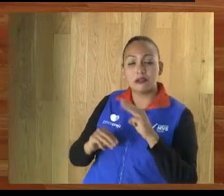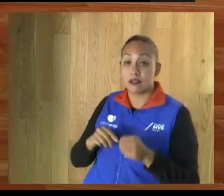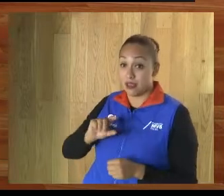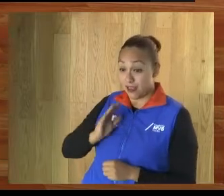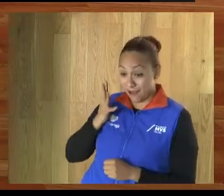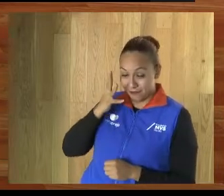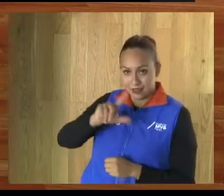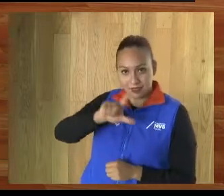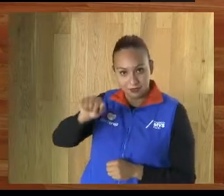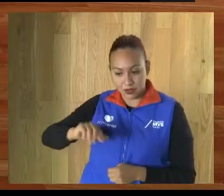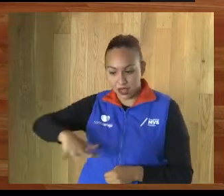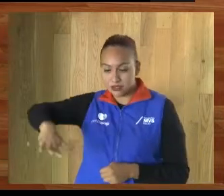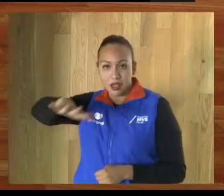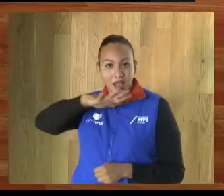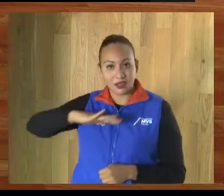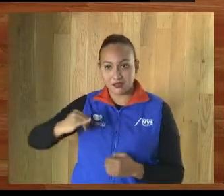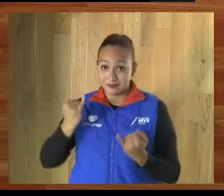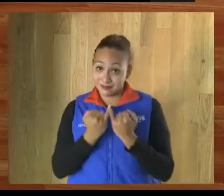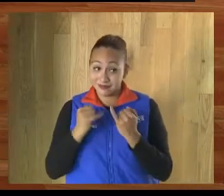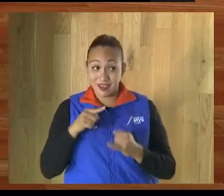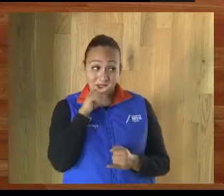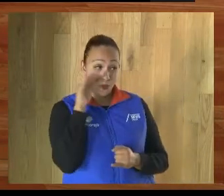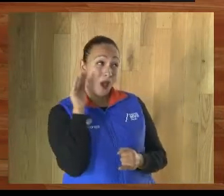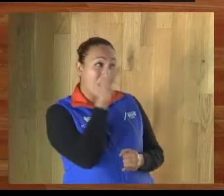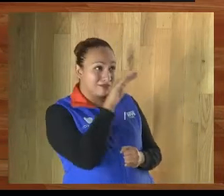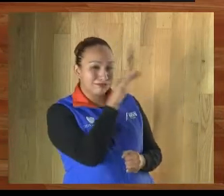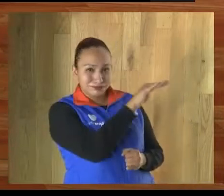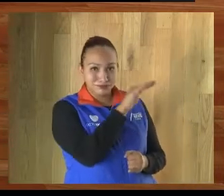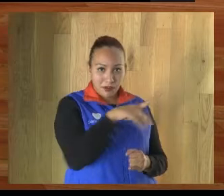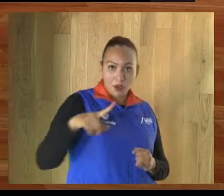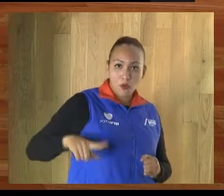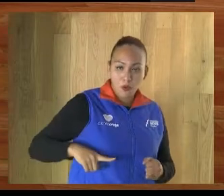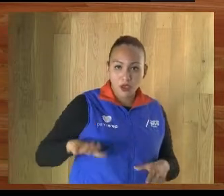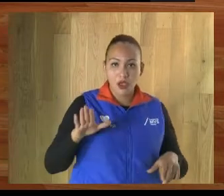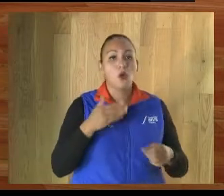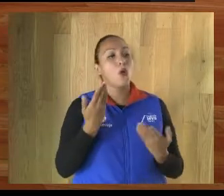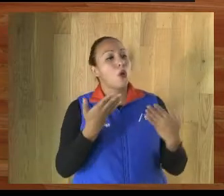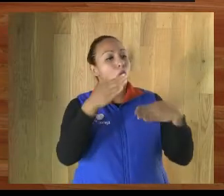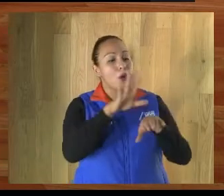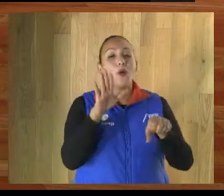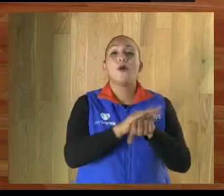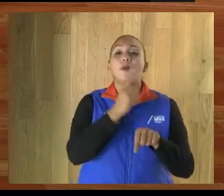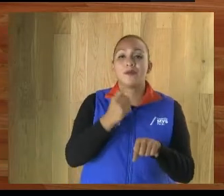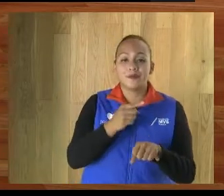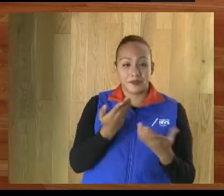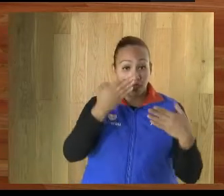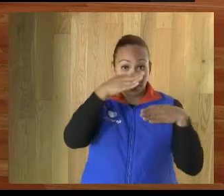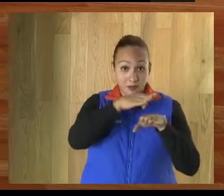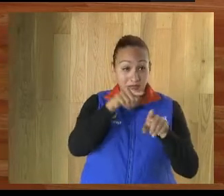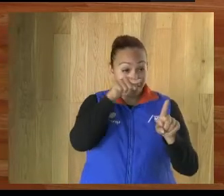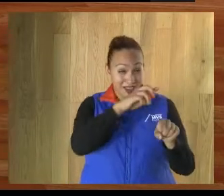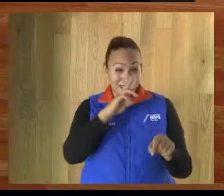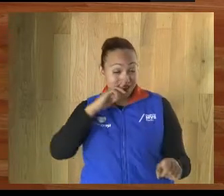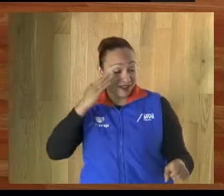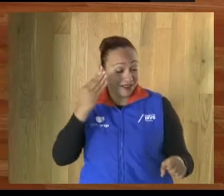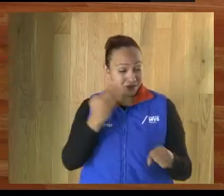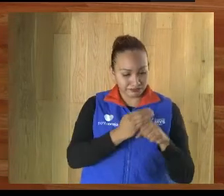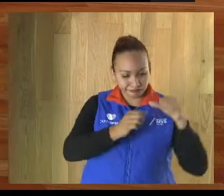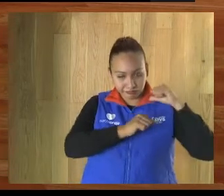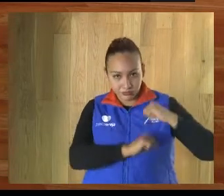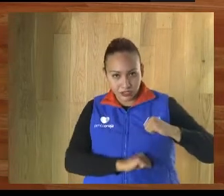más precisamente porque la banca, el sector financiero, es el que financia